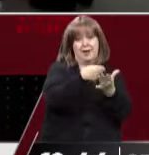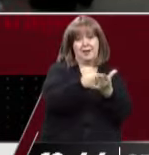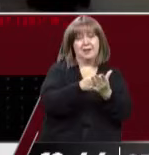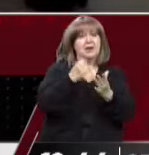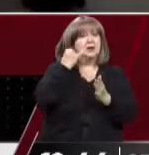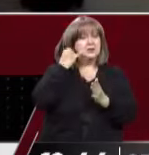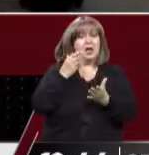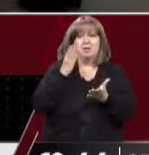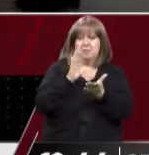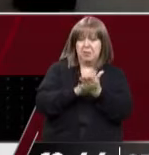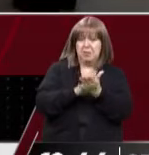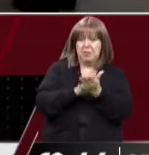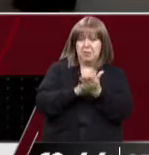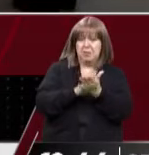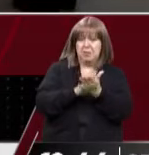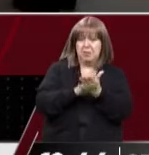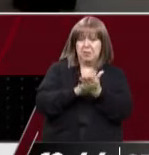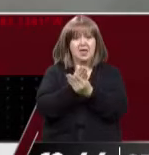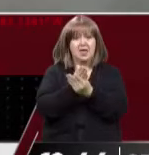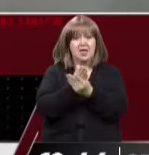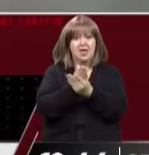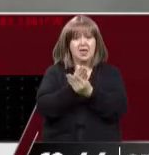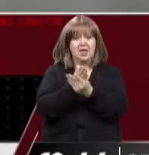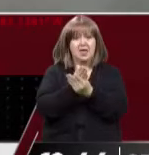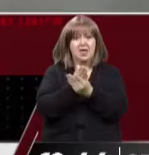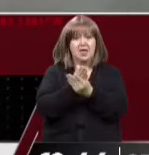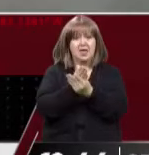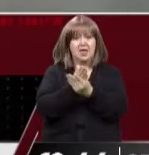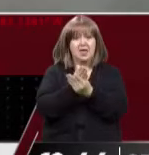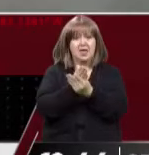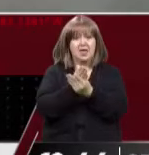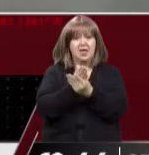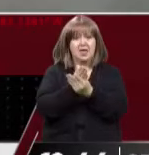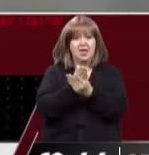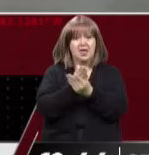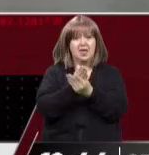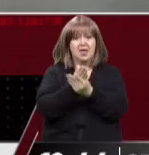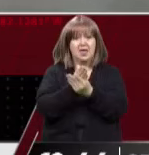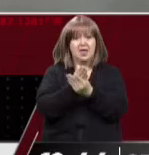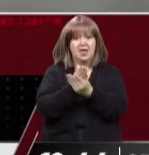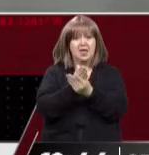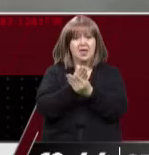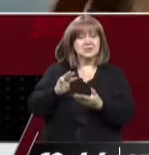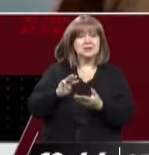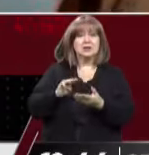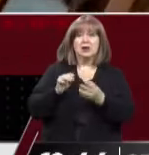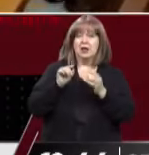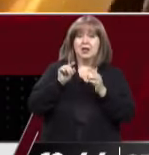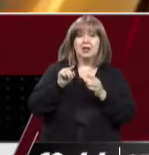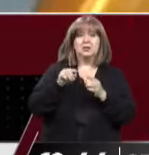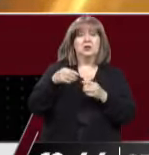acompaña toda la documentación que acredita el pago de los aportes que y esos pagos